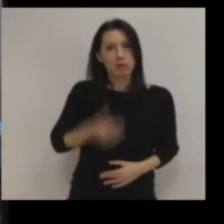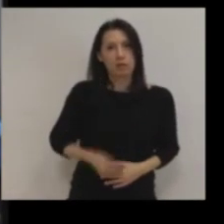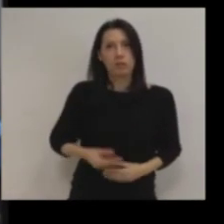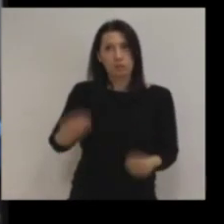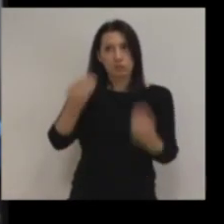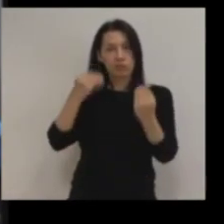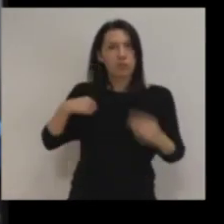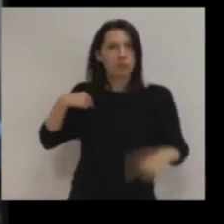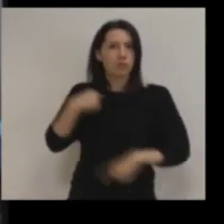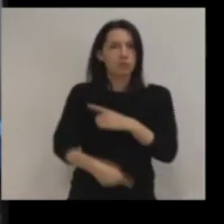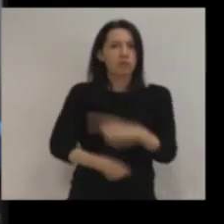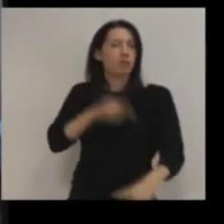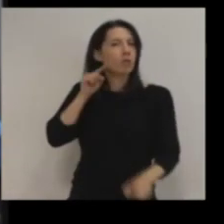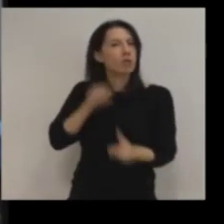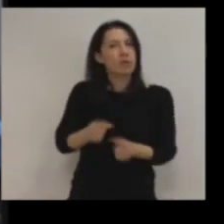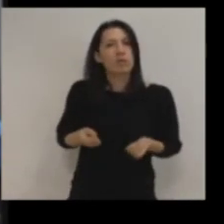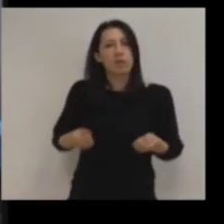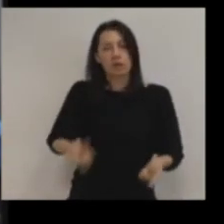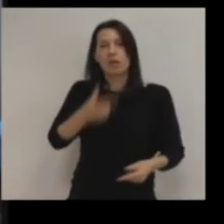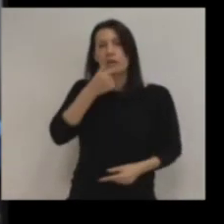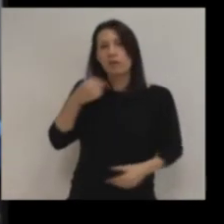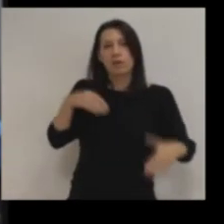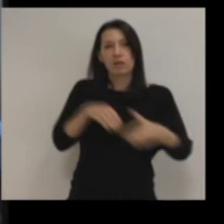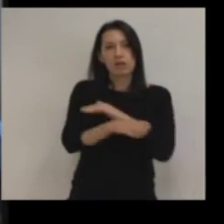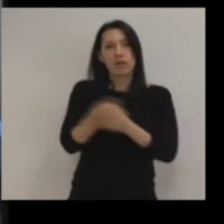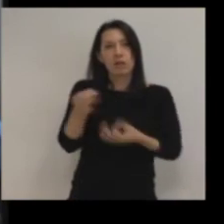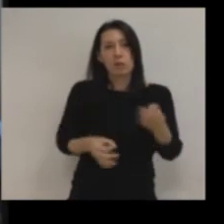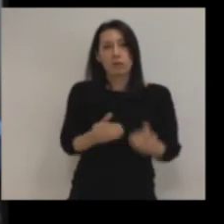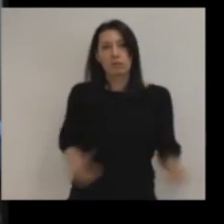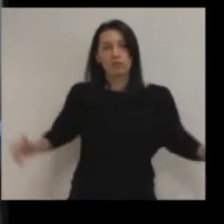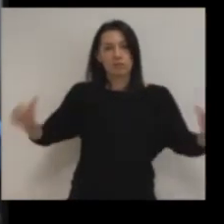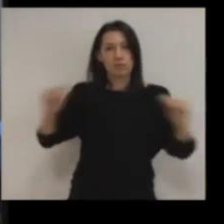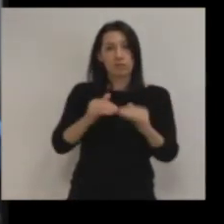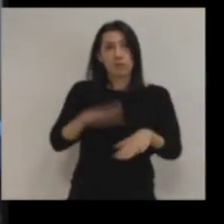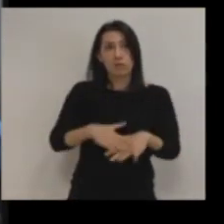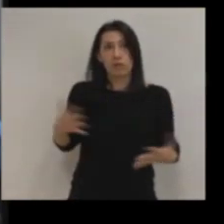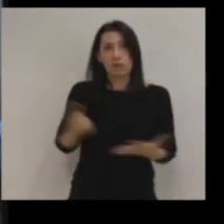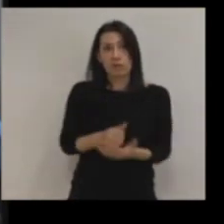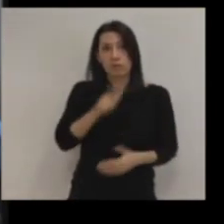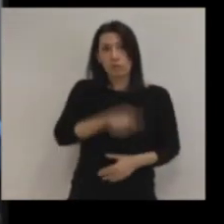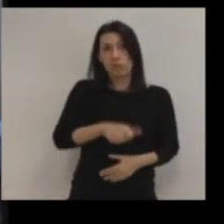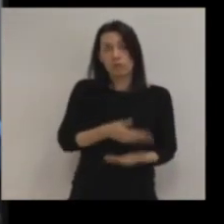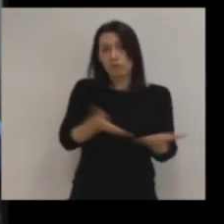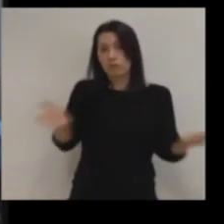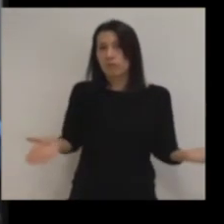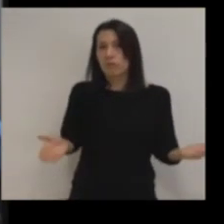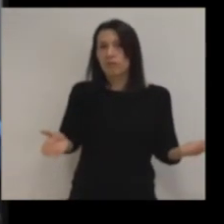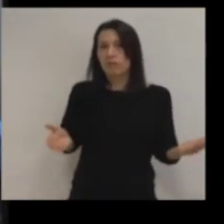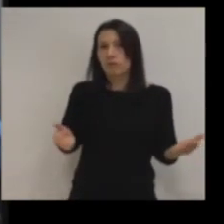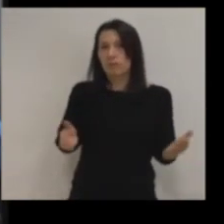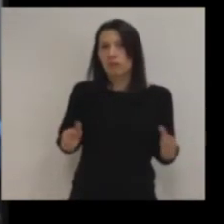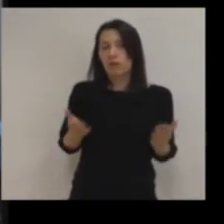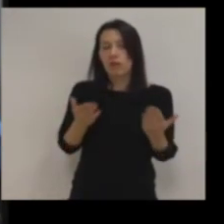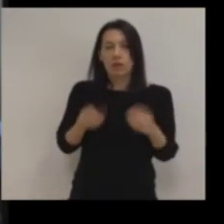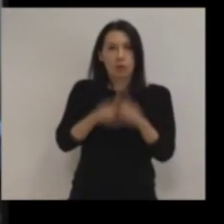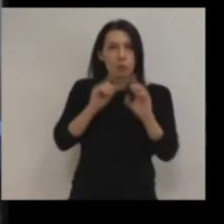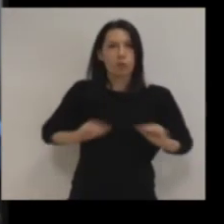para facilitar el acceso a la justicia en igualdad de condiciones para todos los ciudadanos, partiendo de sus capacidades,